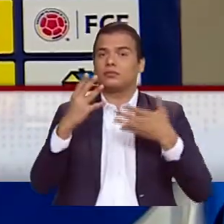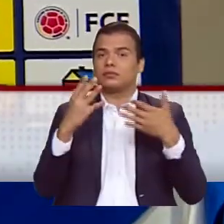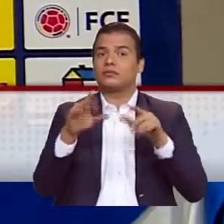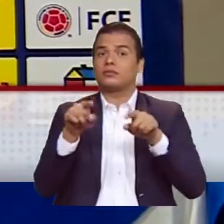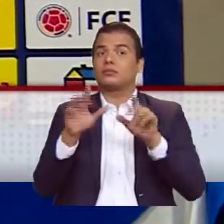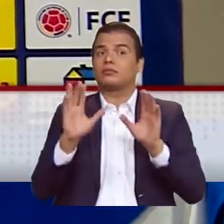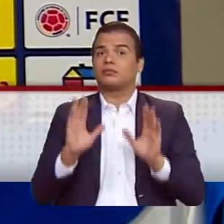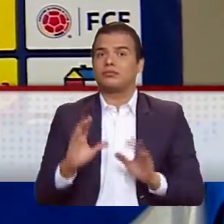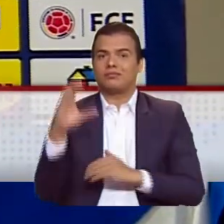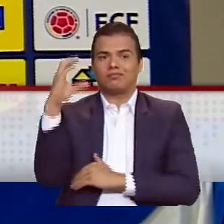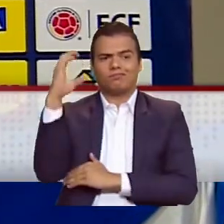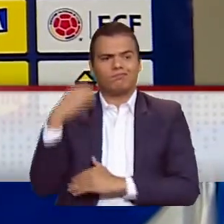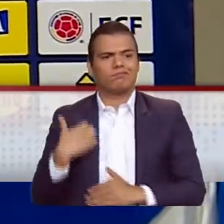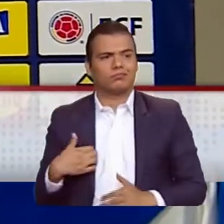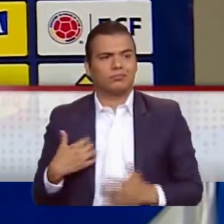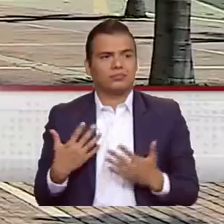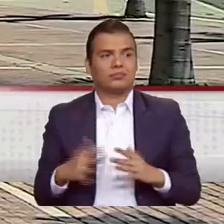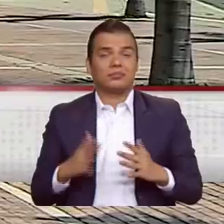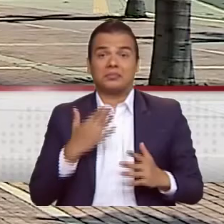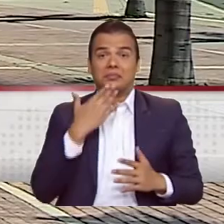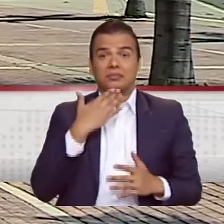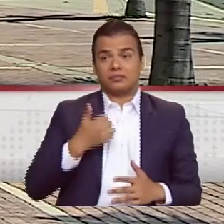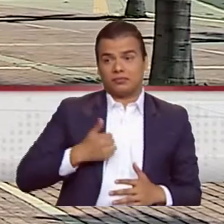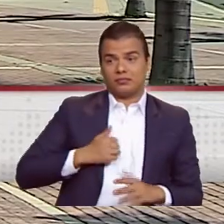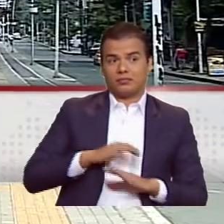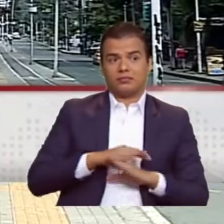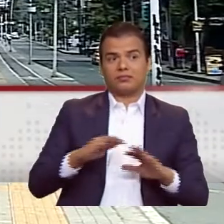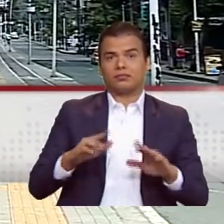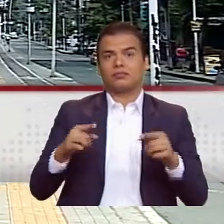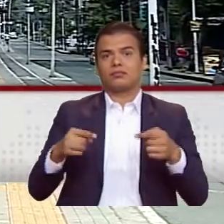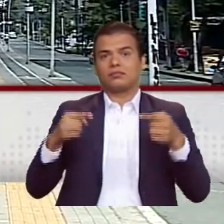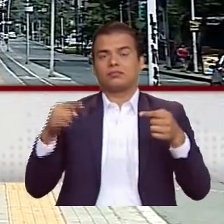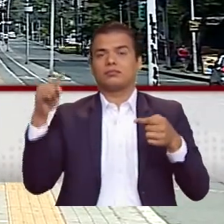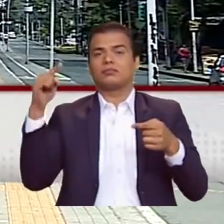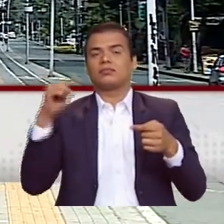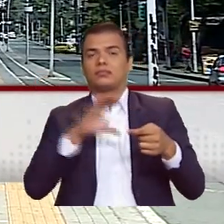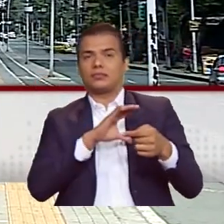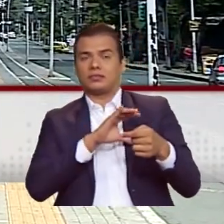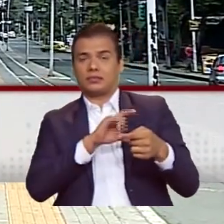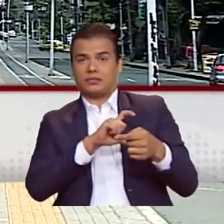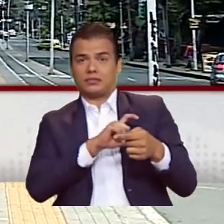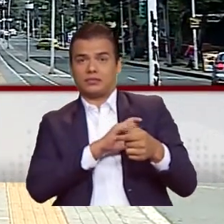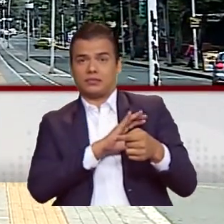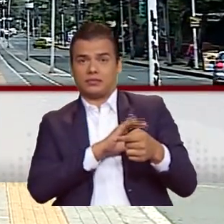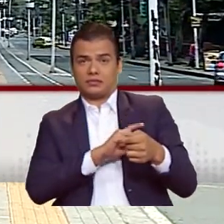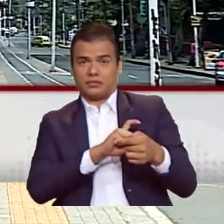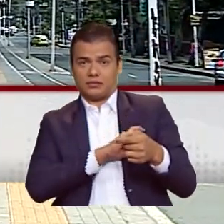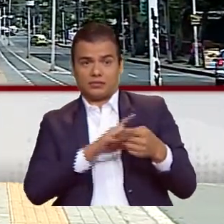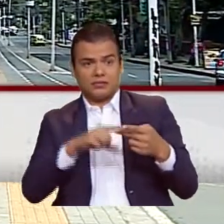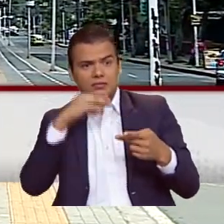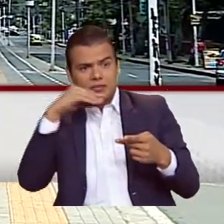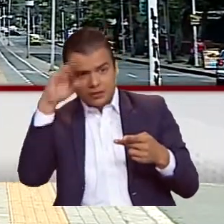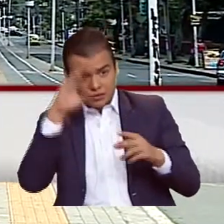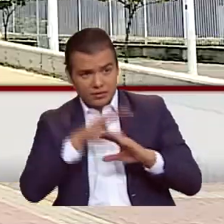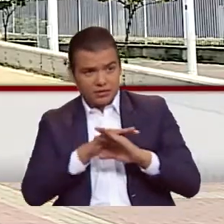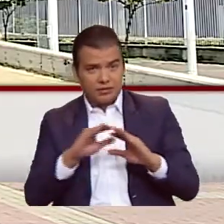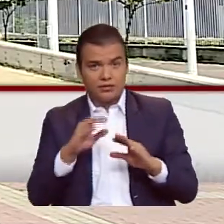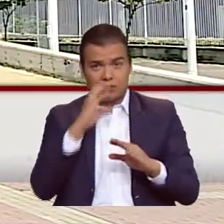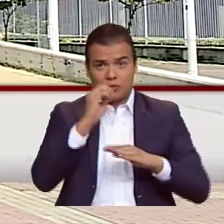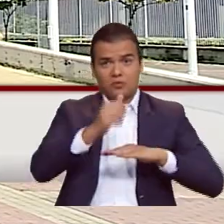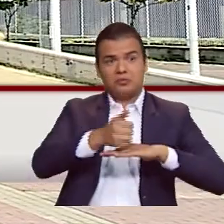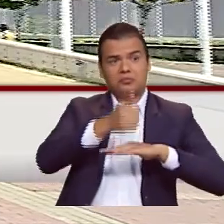Colombia-Argentina. Aprovechando la final de la Copa entre Deportivo Cali y Deportivo Independiente Medellín, el técnico de la selección absoluta, Carlos